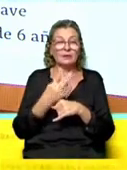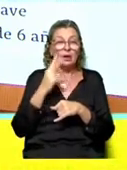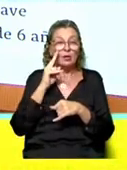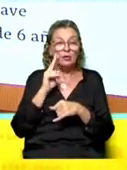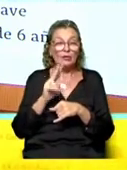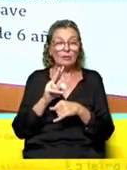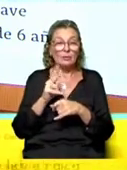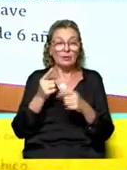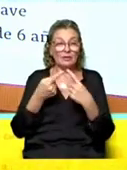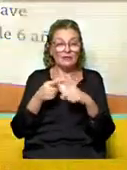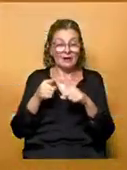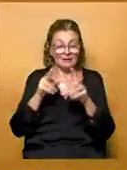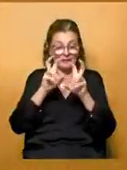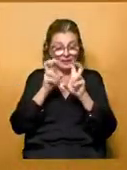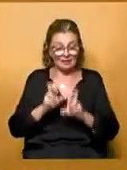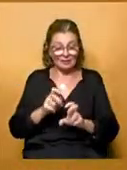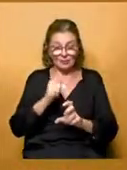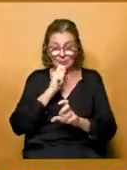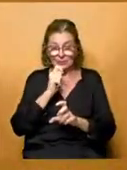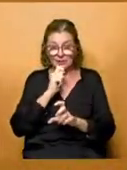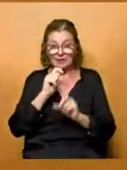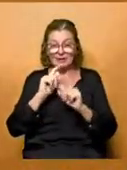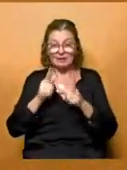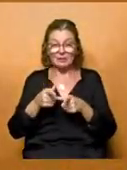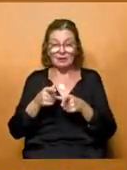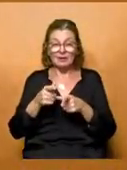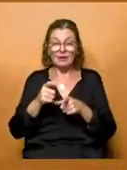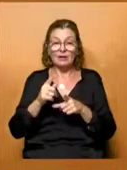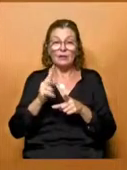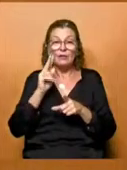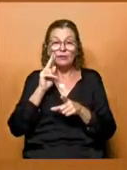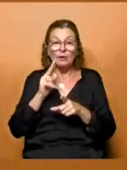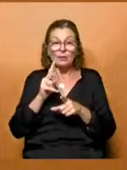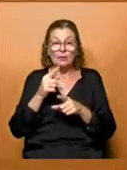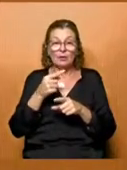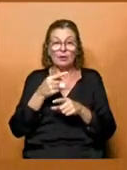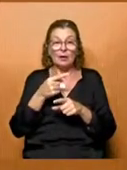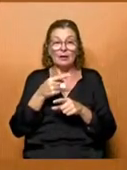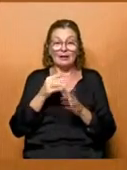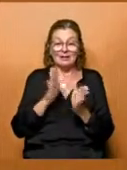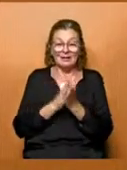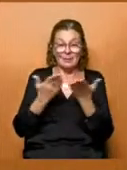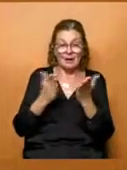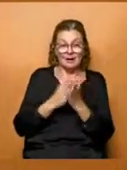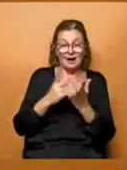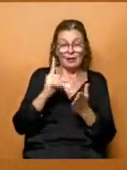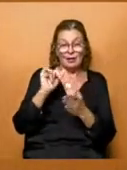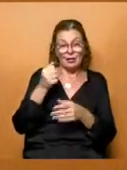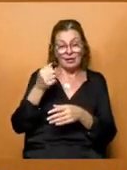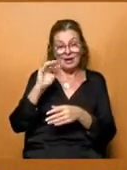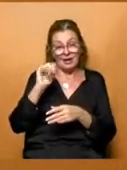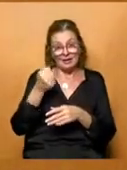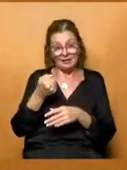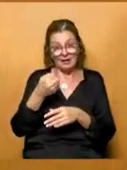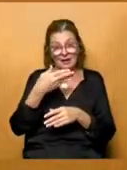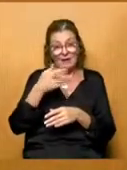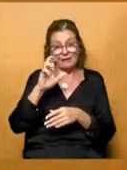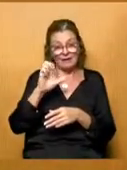en distintas investigaciones periodísticas, en notas periodísticas, el Semanario Brecha, La Diaria, que fueron